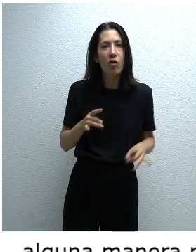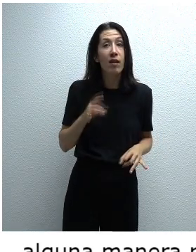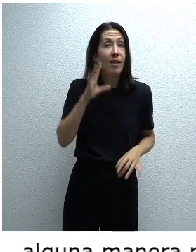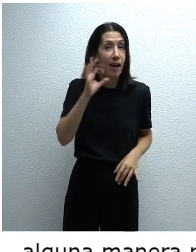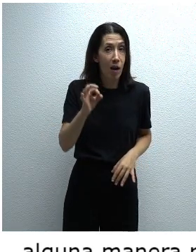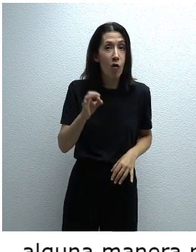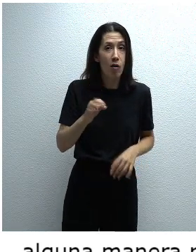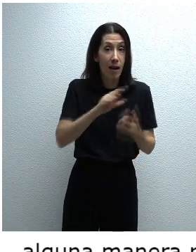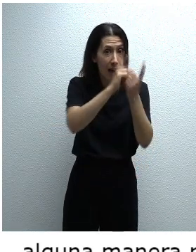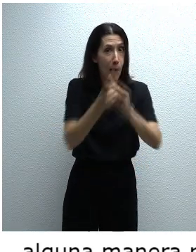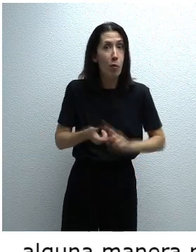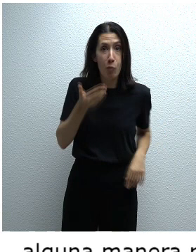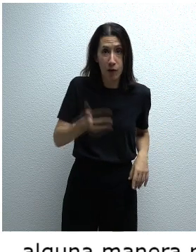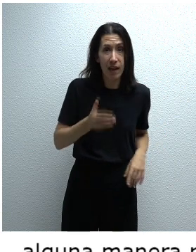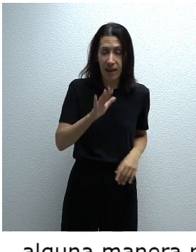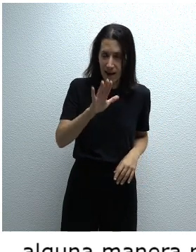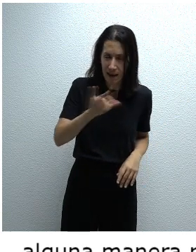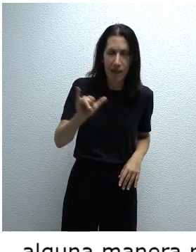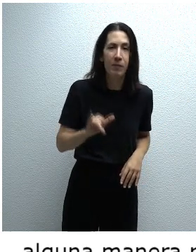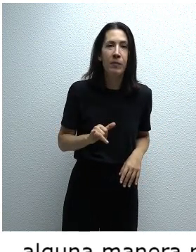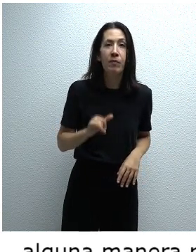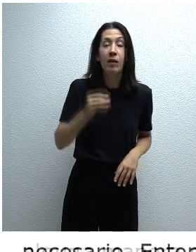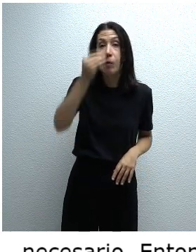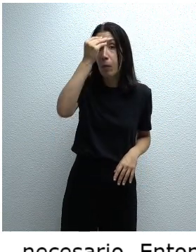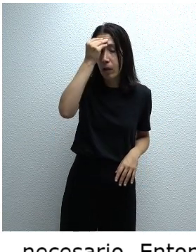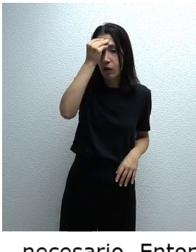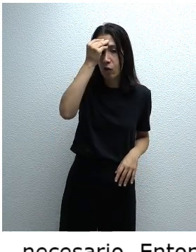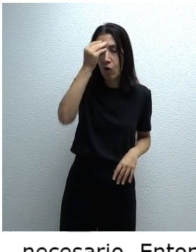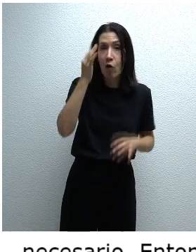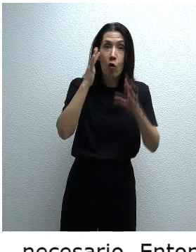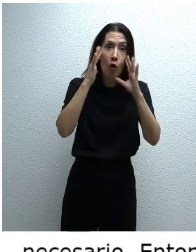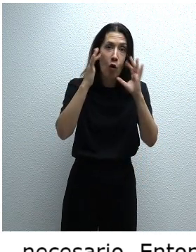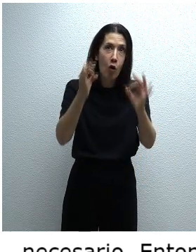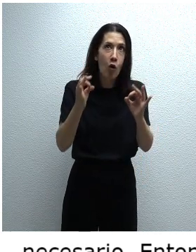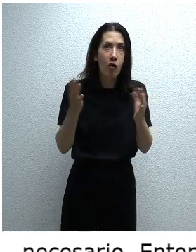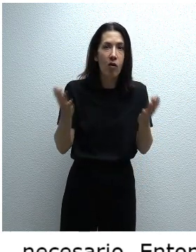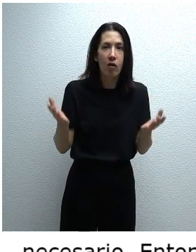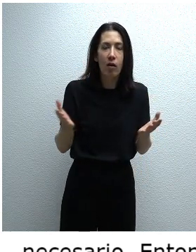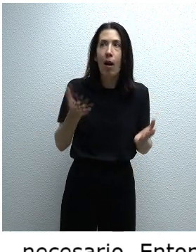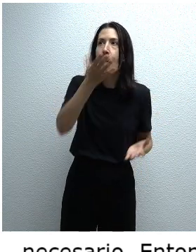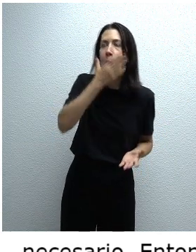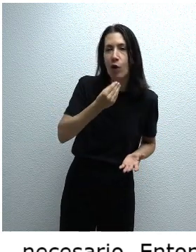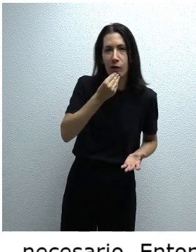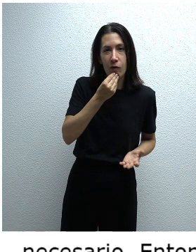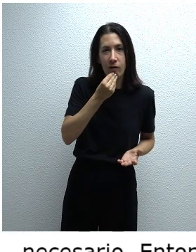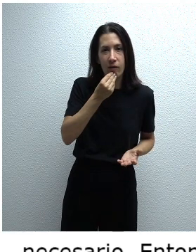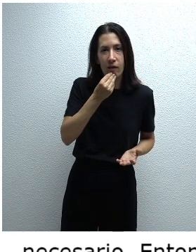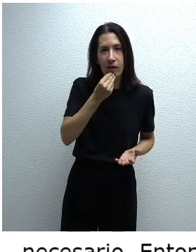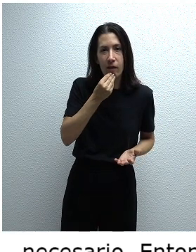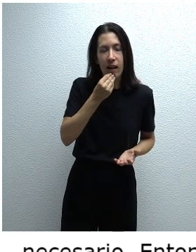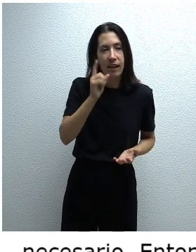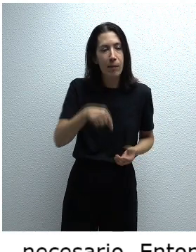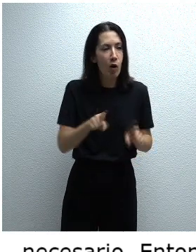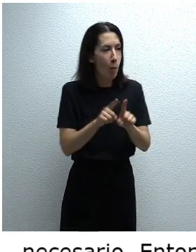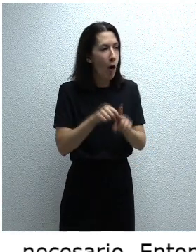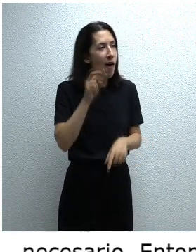cambio importante que yo creo que es tan lógico, tan bonito y que ves a la